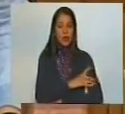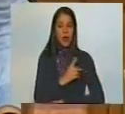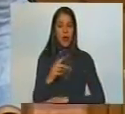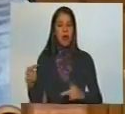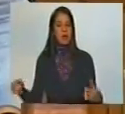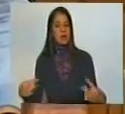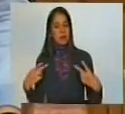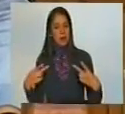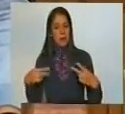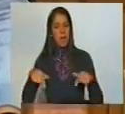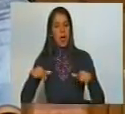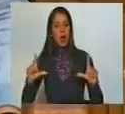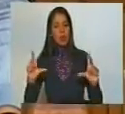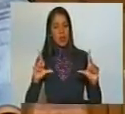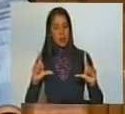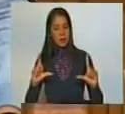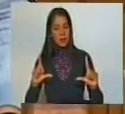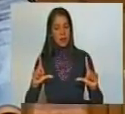están escuchando.